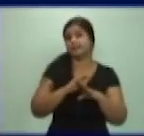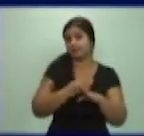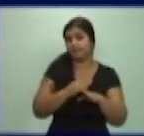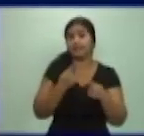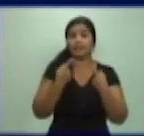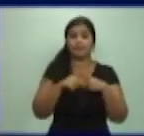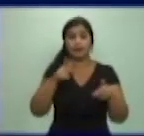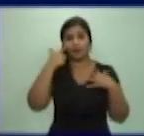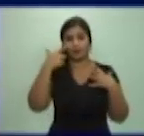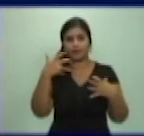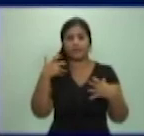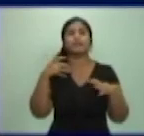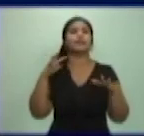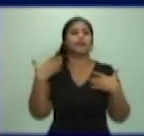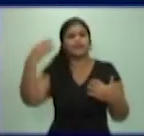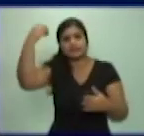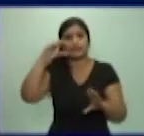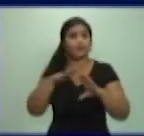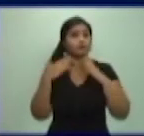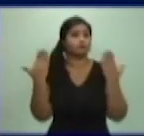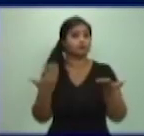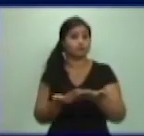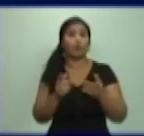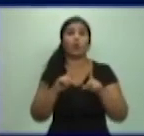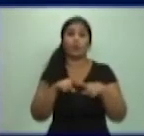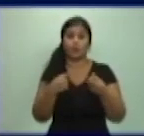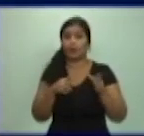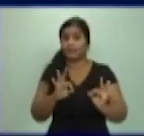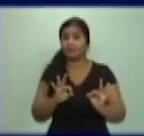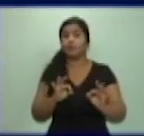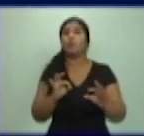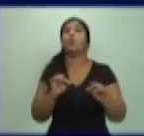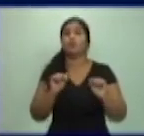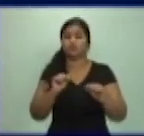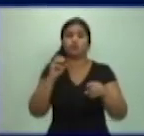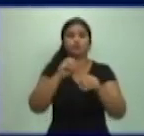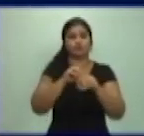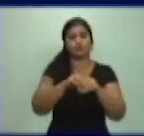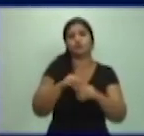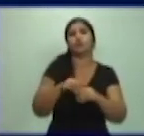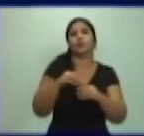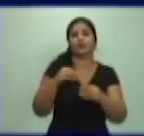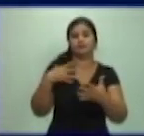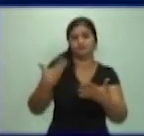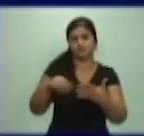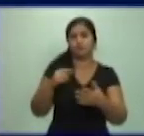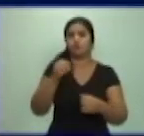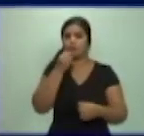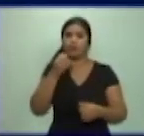dominar otras irregularidades porque se las puede encontrar y las puede confundir con estas otras.